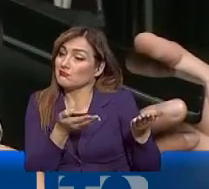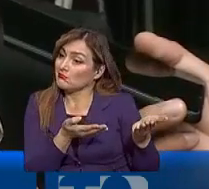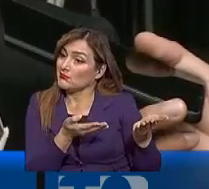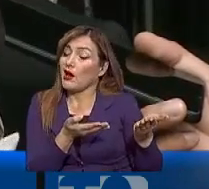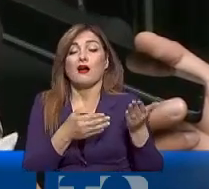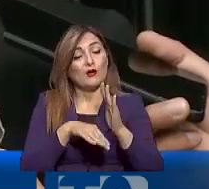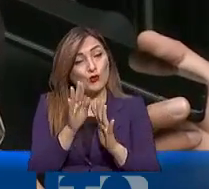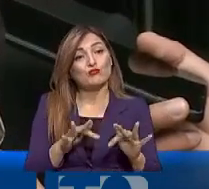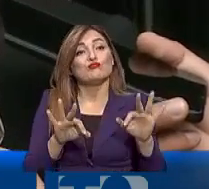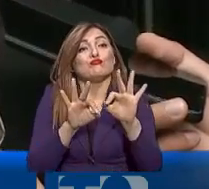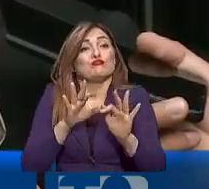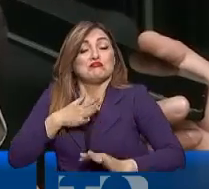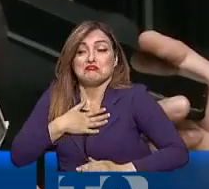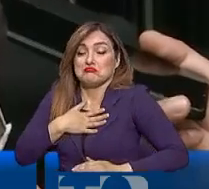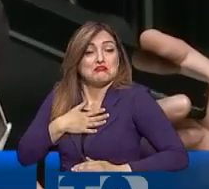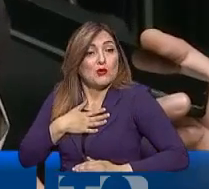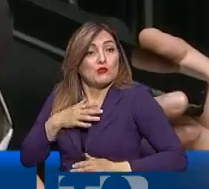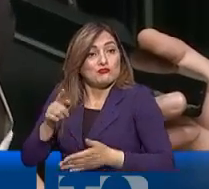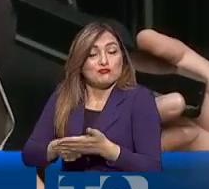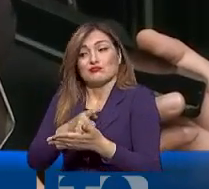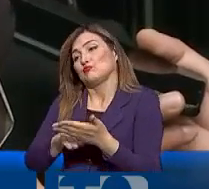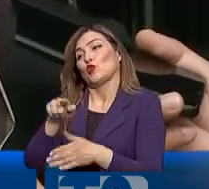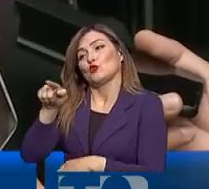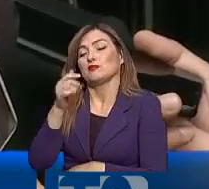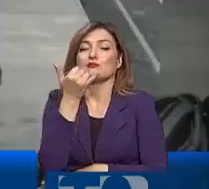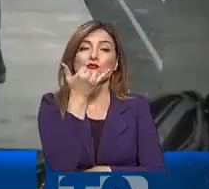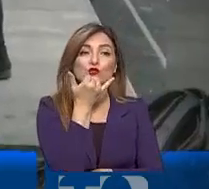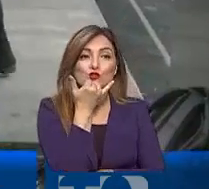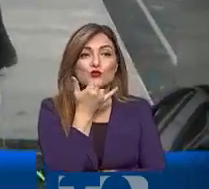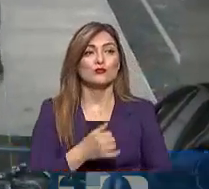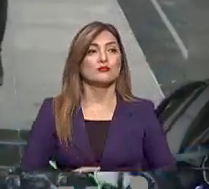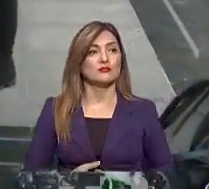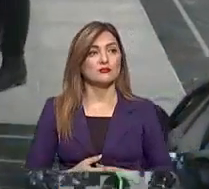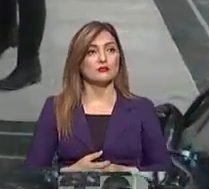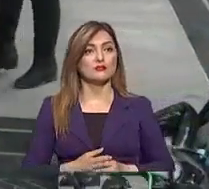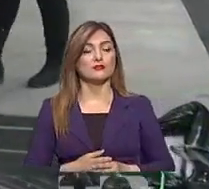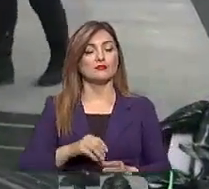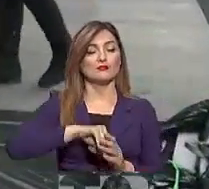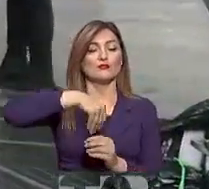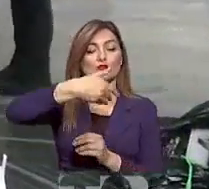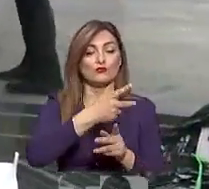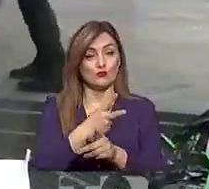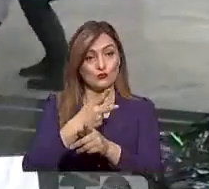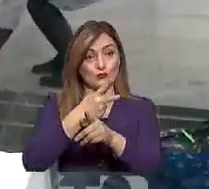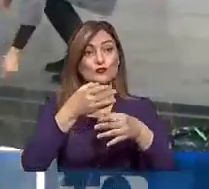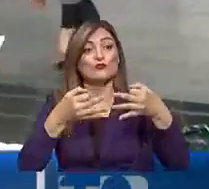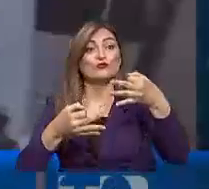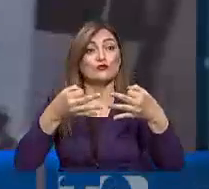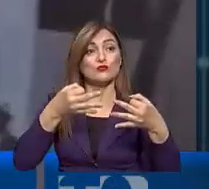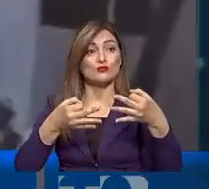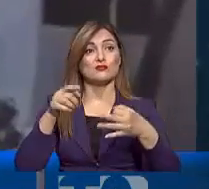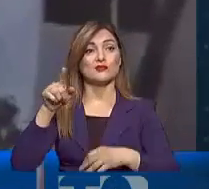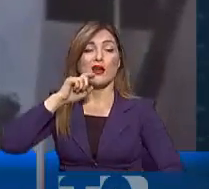caso emblemático me toca revocar porque ustedes se han equivocado. Mientras tanto, en los exteriores del Consejo de la Judicatura se